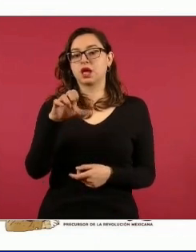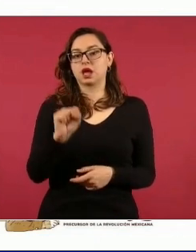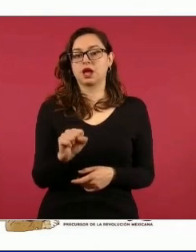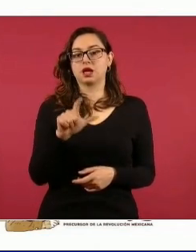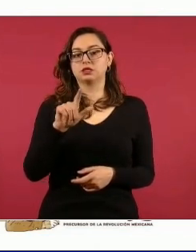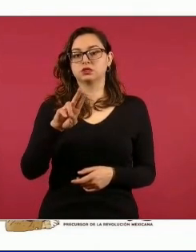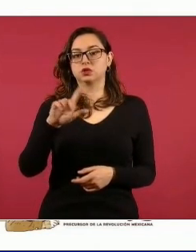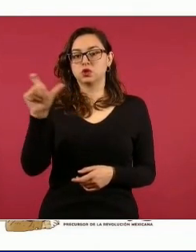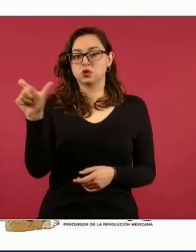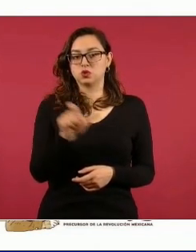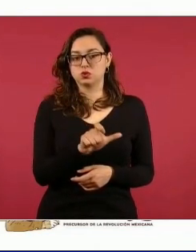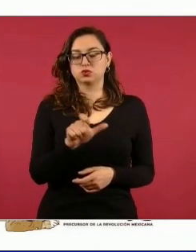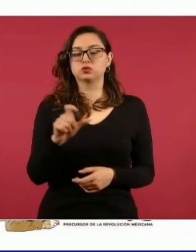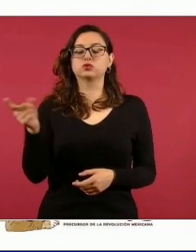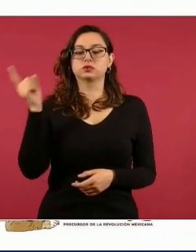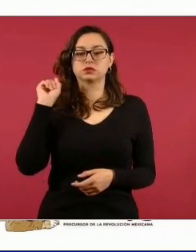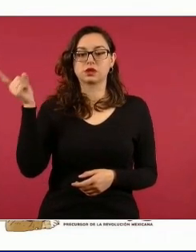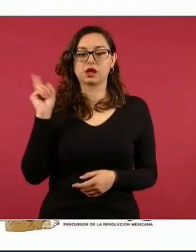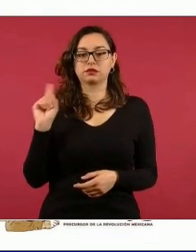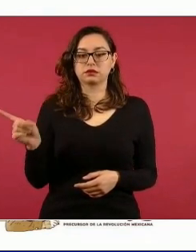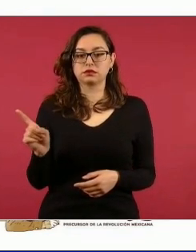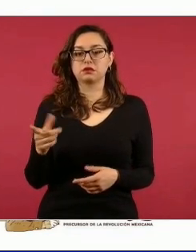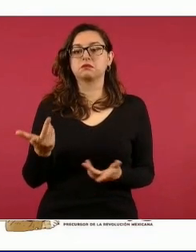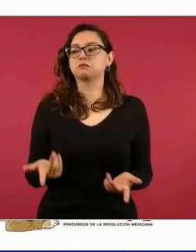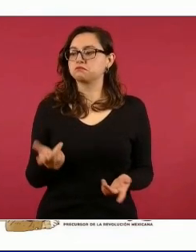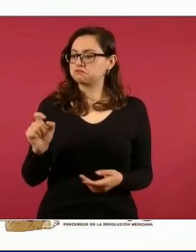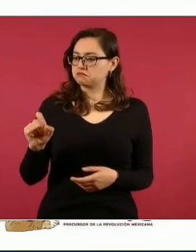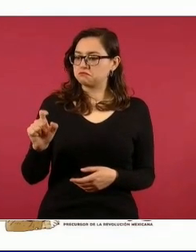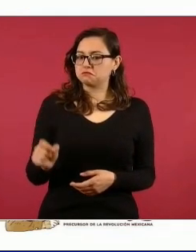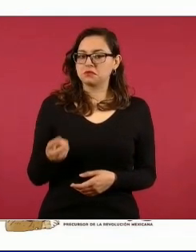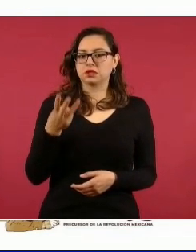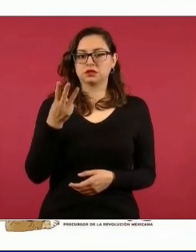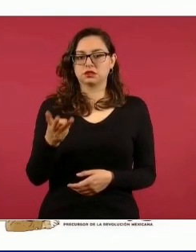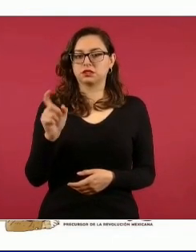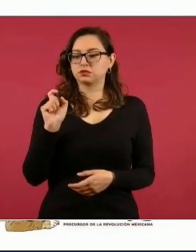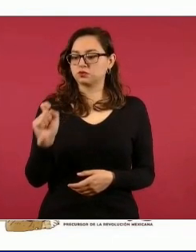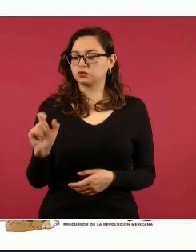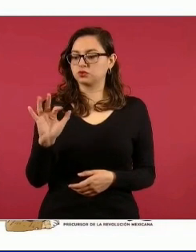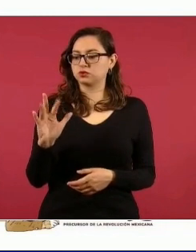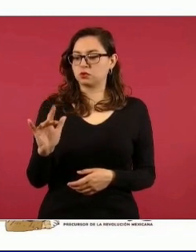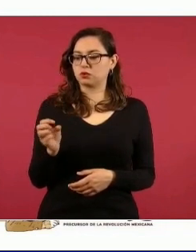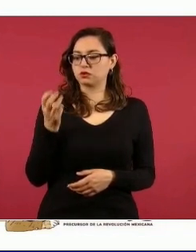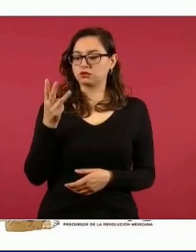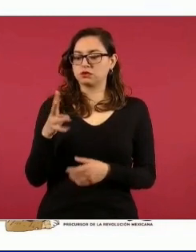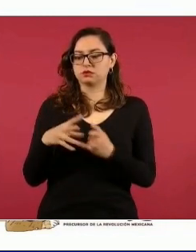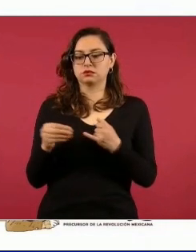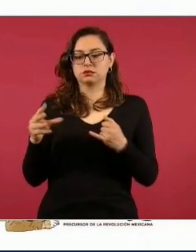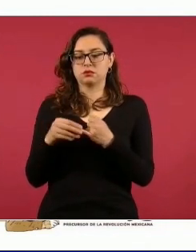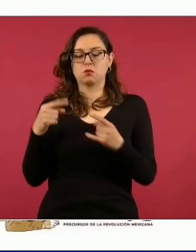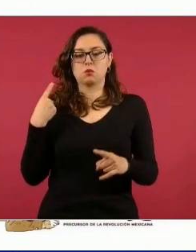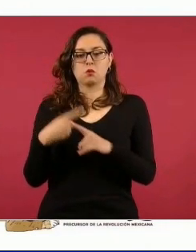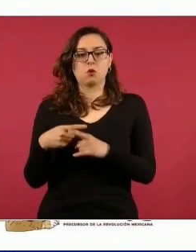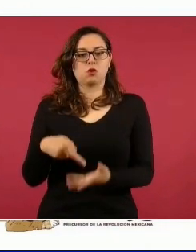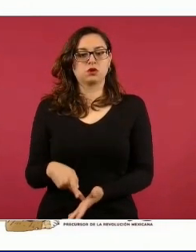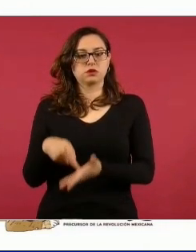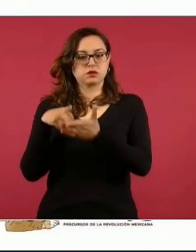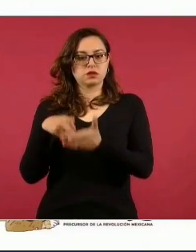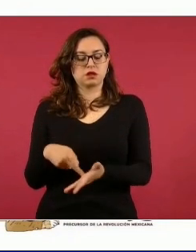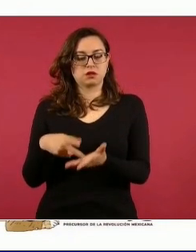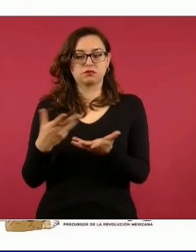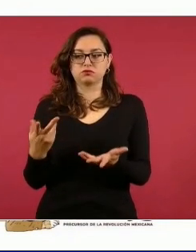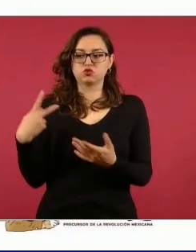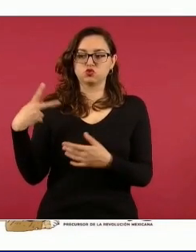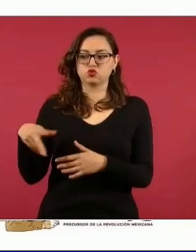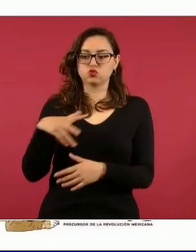en Zacatecas, Zacatecas, tiene un precio de 23 pesos 53 centavos por kilo, cuando el precio máximo